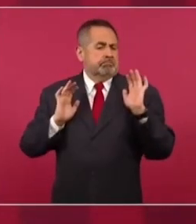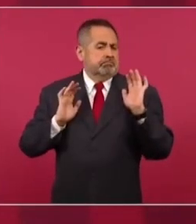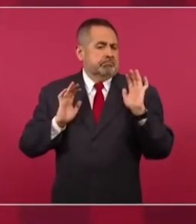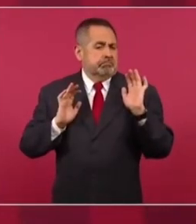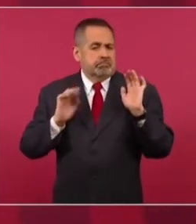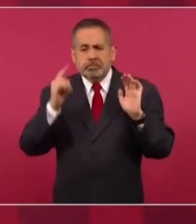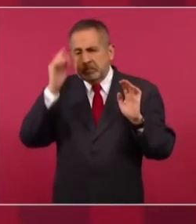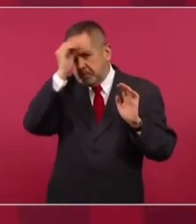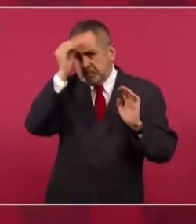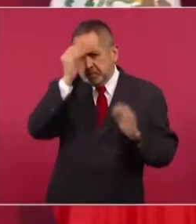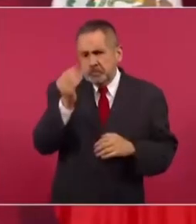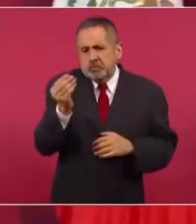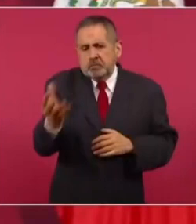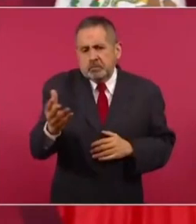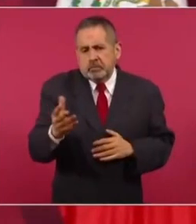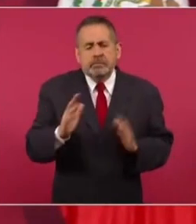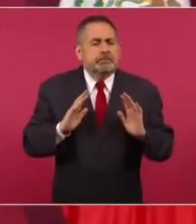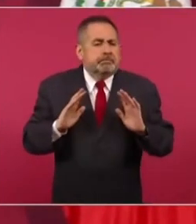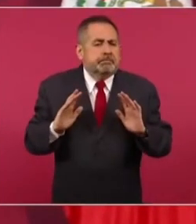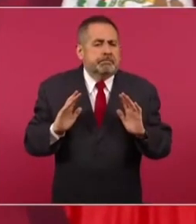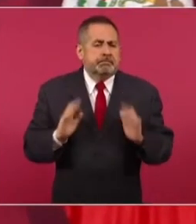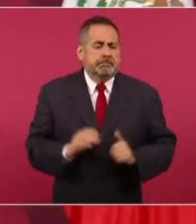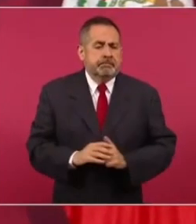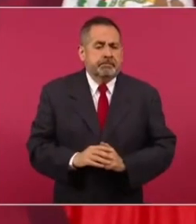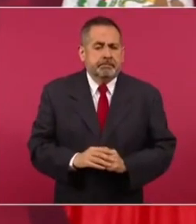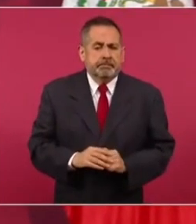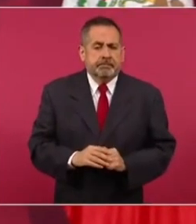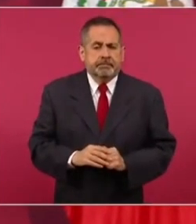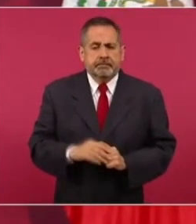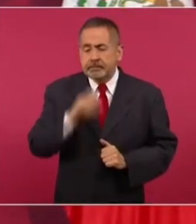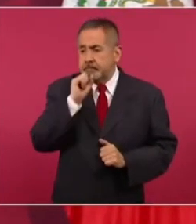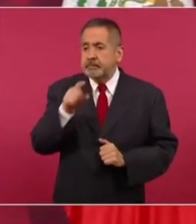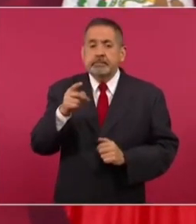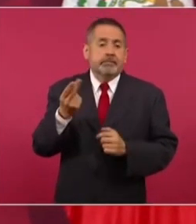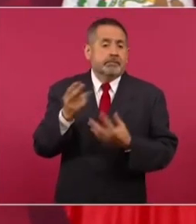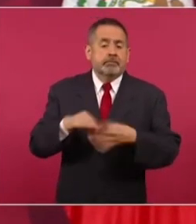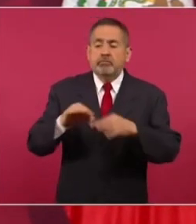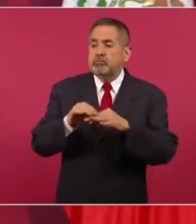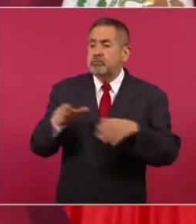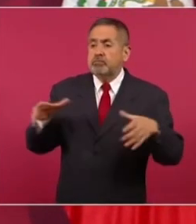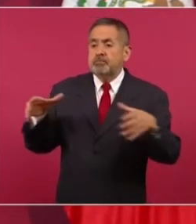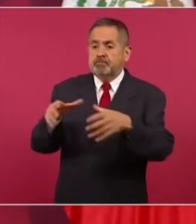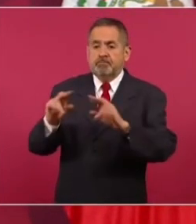y también de la unidad